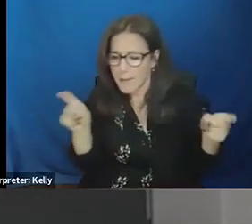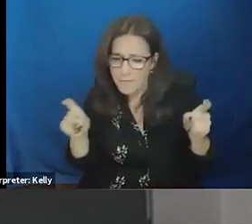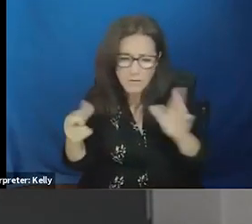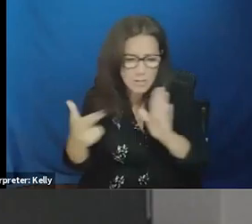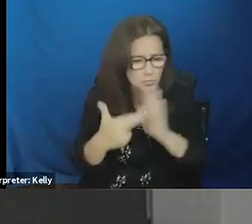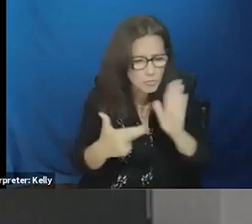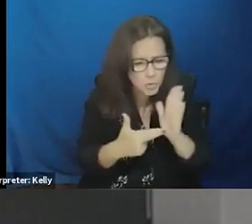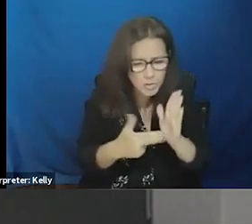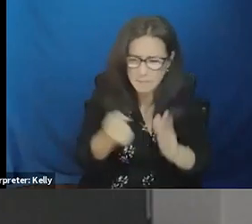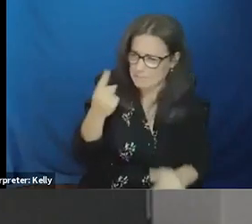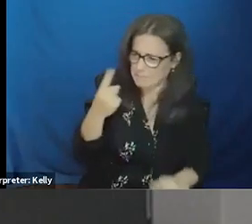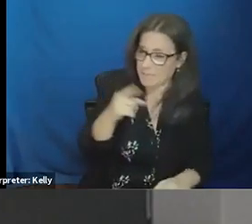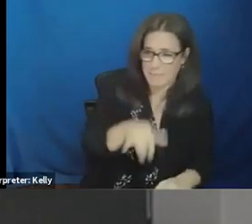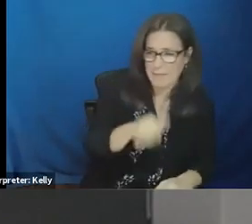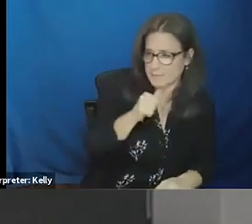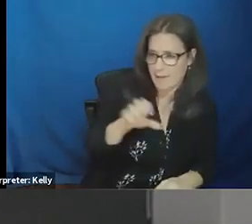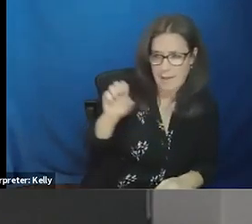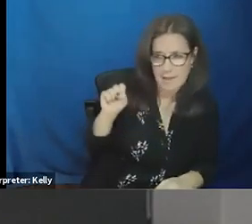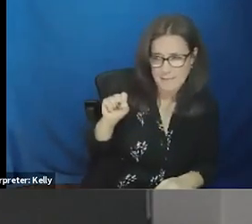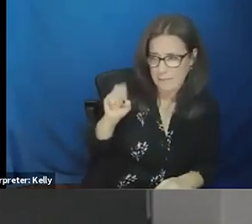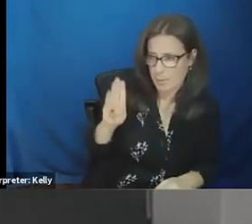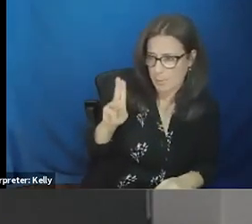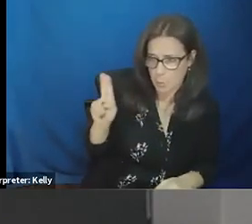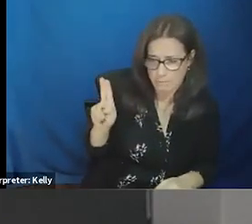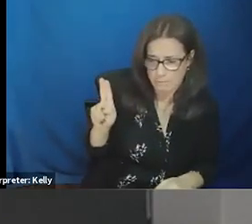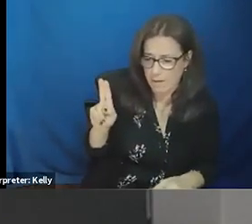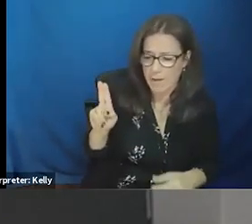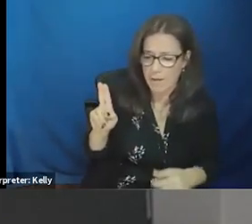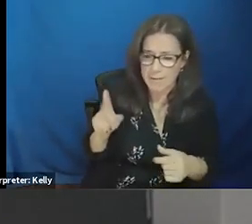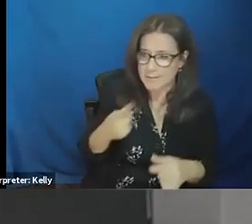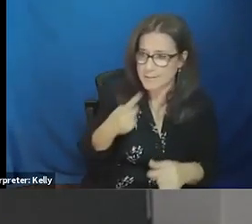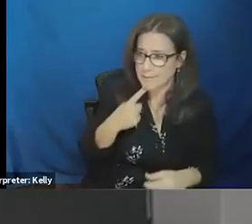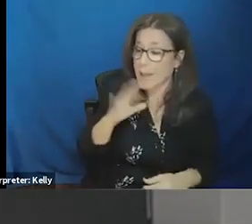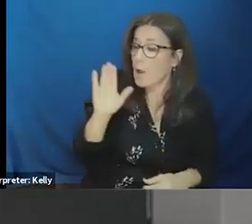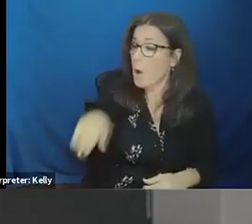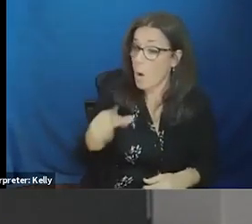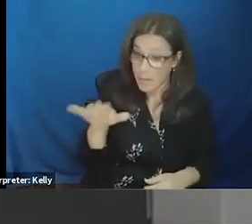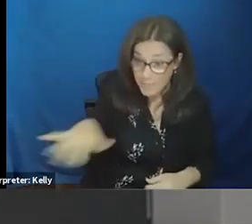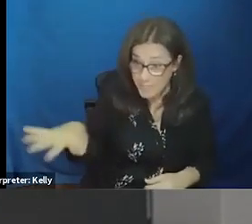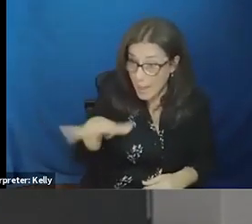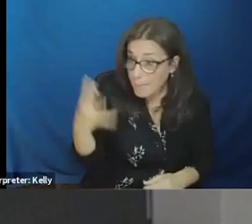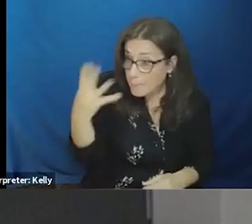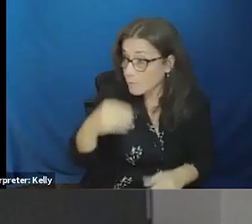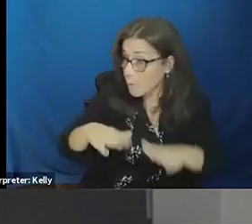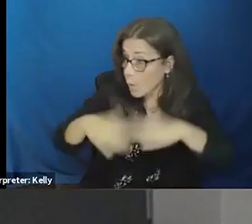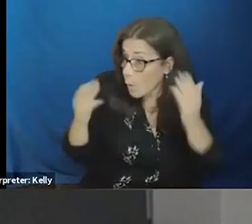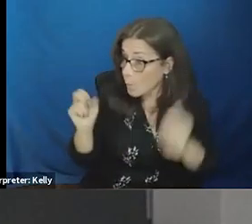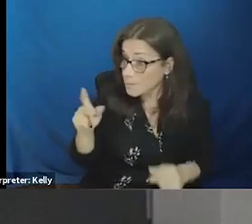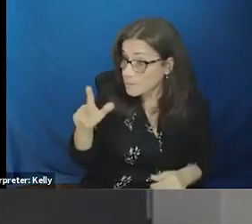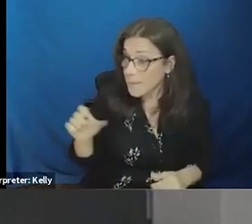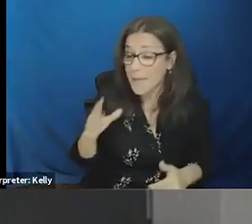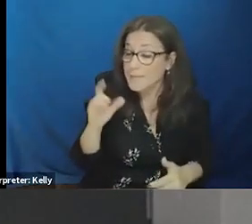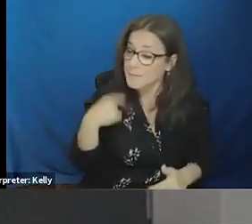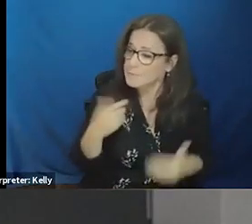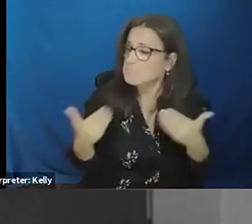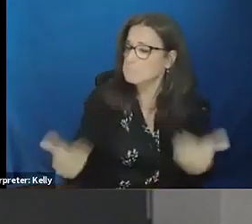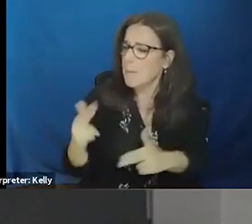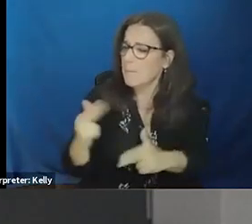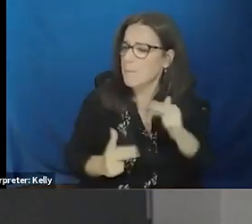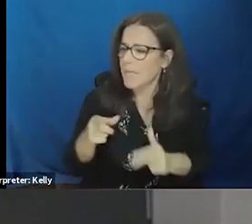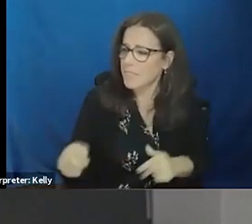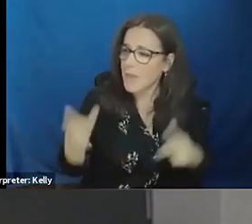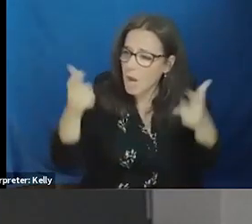es un poco confuso en cuanto a las regulaciones pero no es que el distrito de santa barbara está diciendo vamos